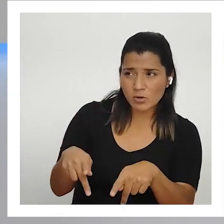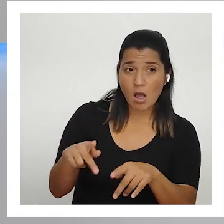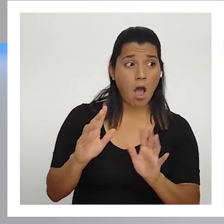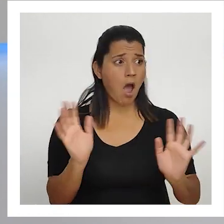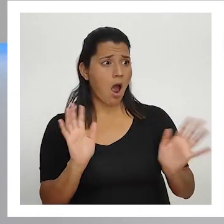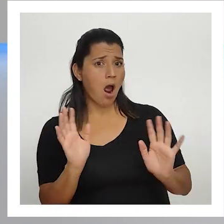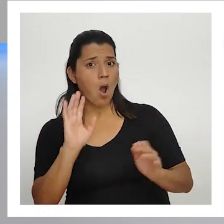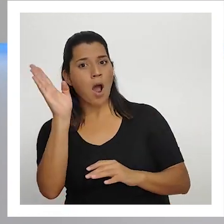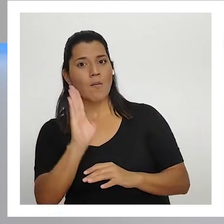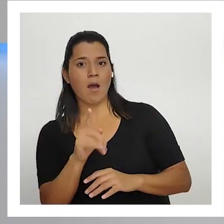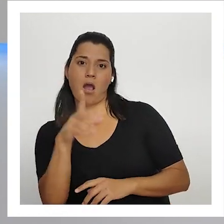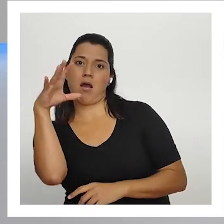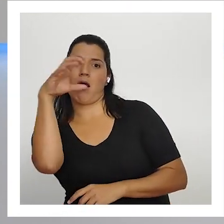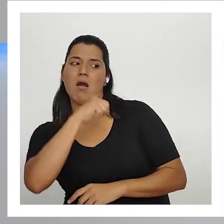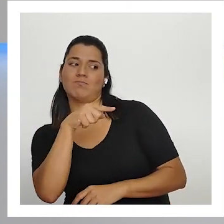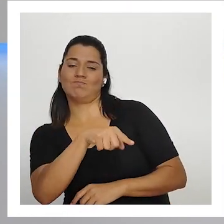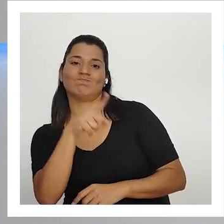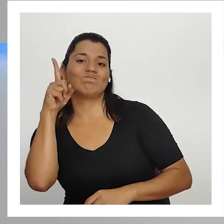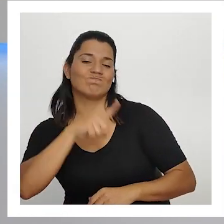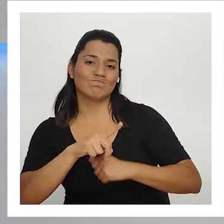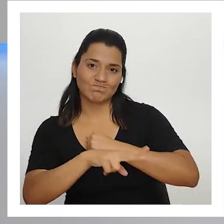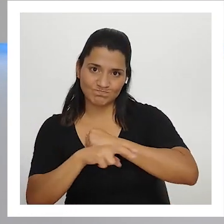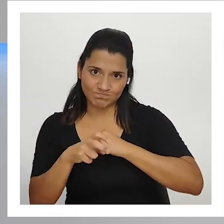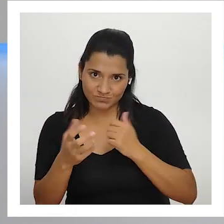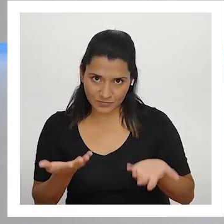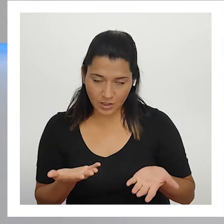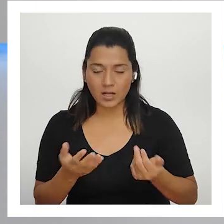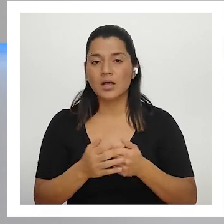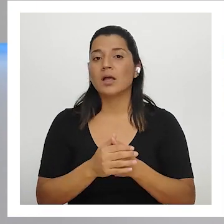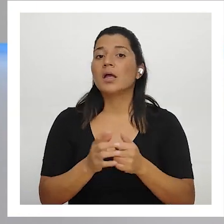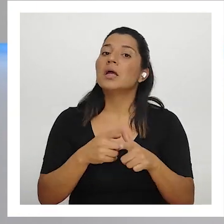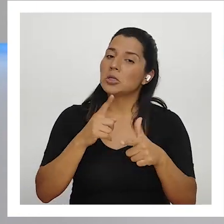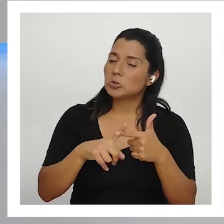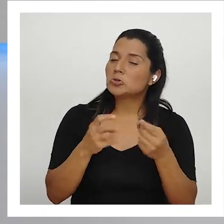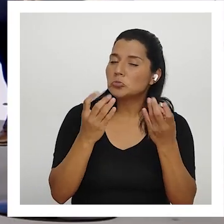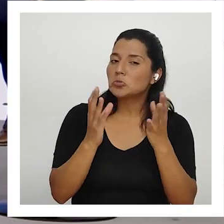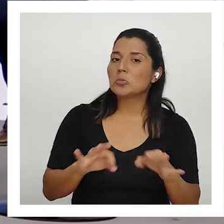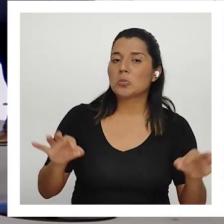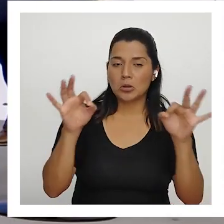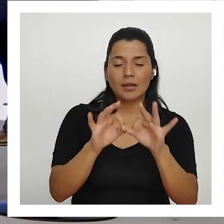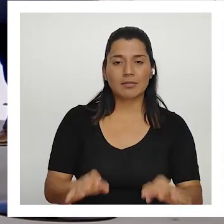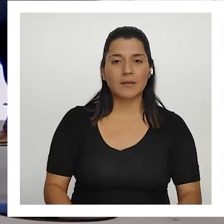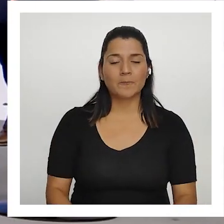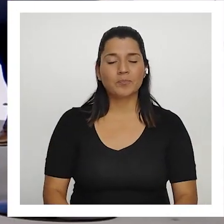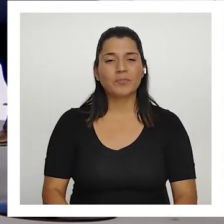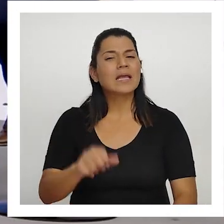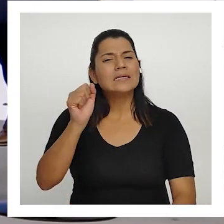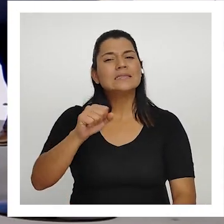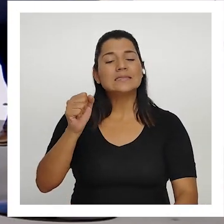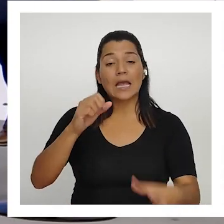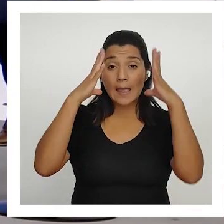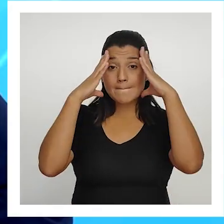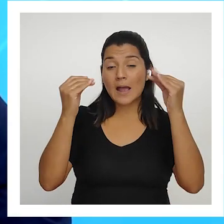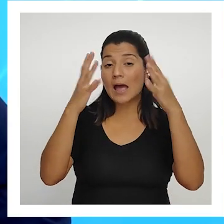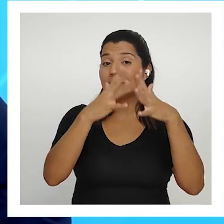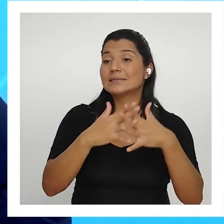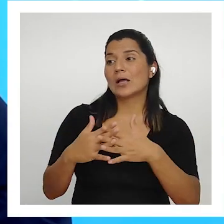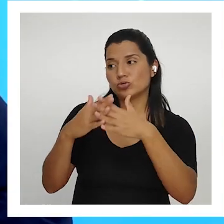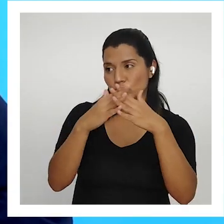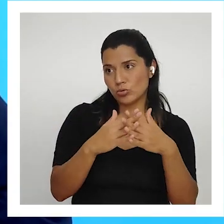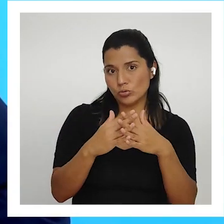acceso. Entonces podríamos también hacer un estudio previo de qué es lo que nos están indicando. Si están indicando el nombre de una empresa, poderla buscar yo en Internet,